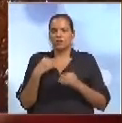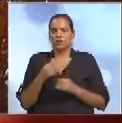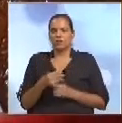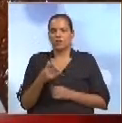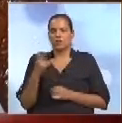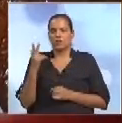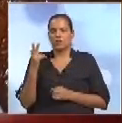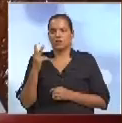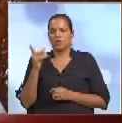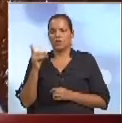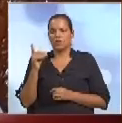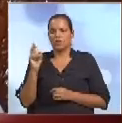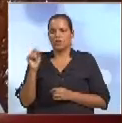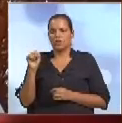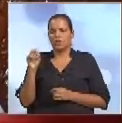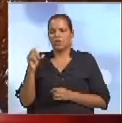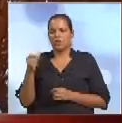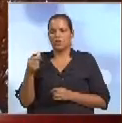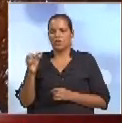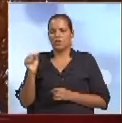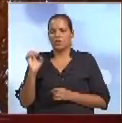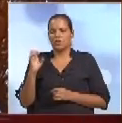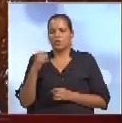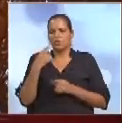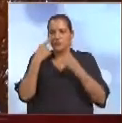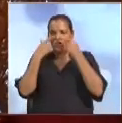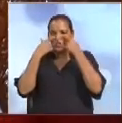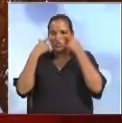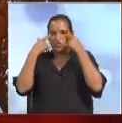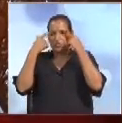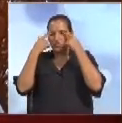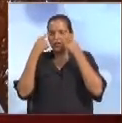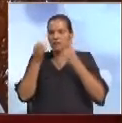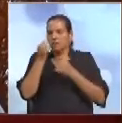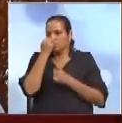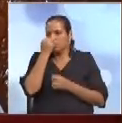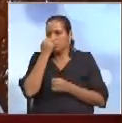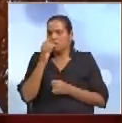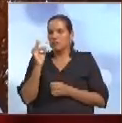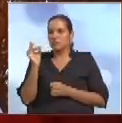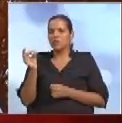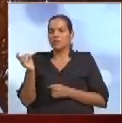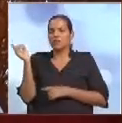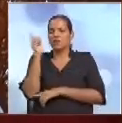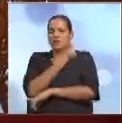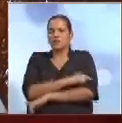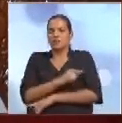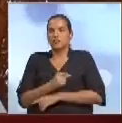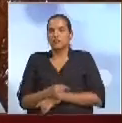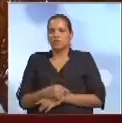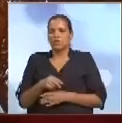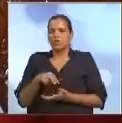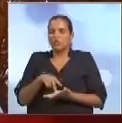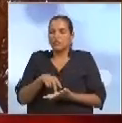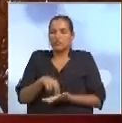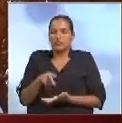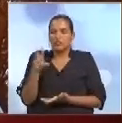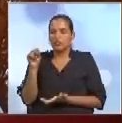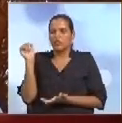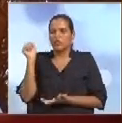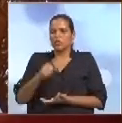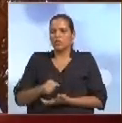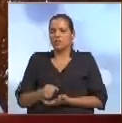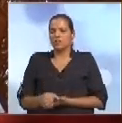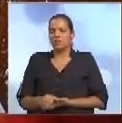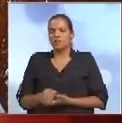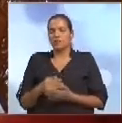los mismos síntomas que el dengue, pero con una conjuntivitis no purulenta. 8 días el tratamiento, la invalidez también son algunos días de